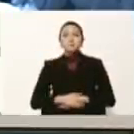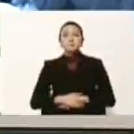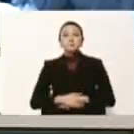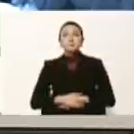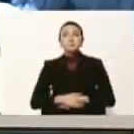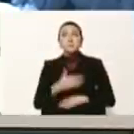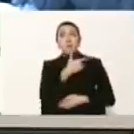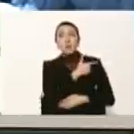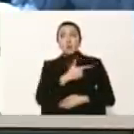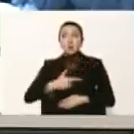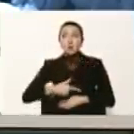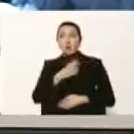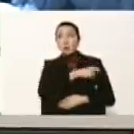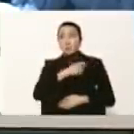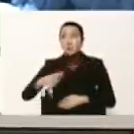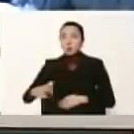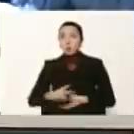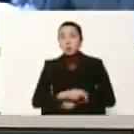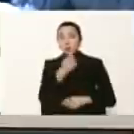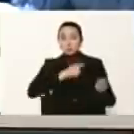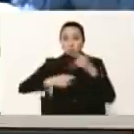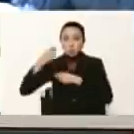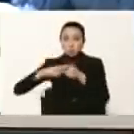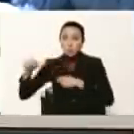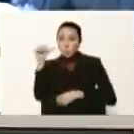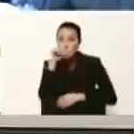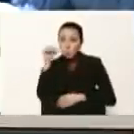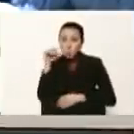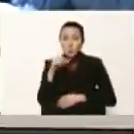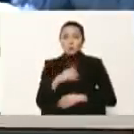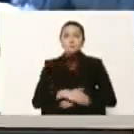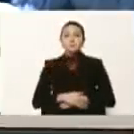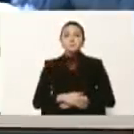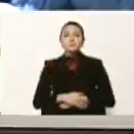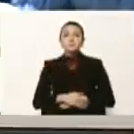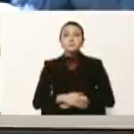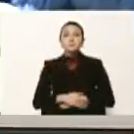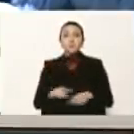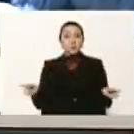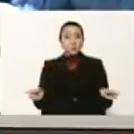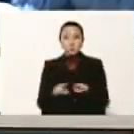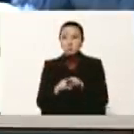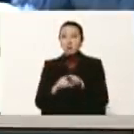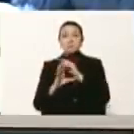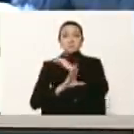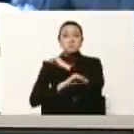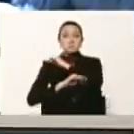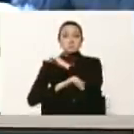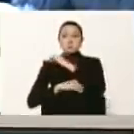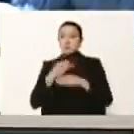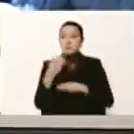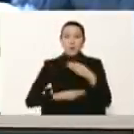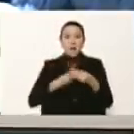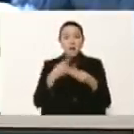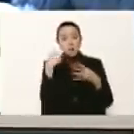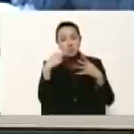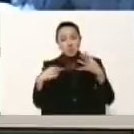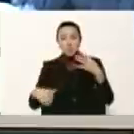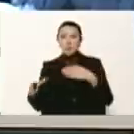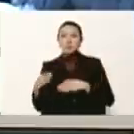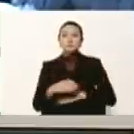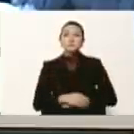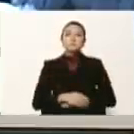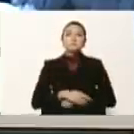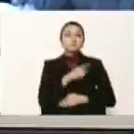y el principal consumidor de droga, donde además es el principal lavador y legitimador de los capitales provenientes